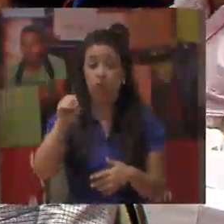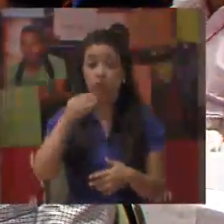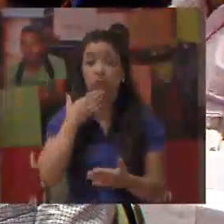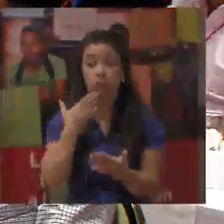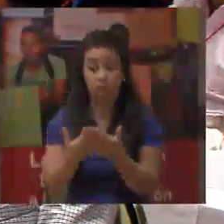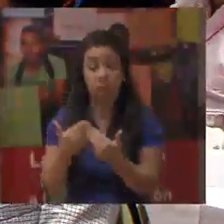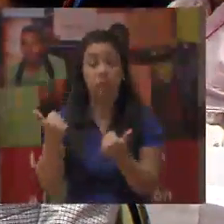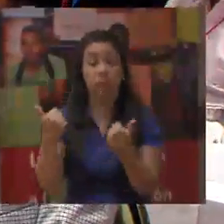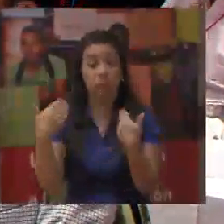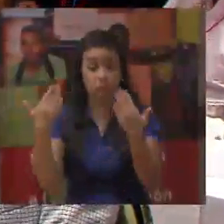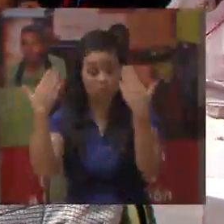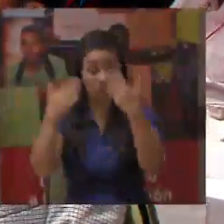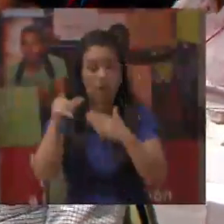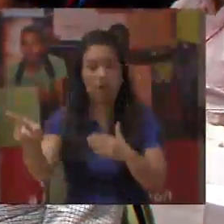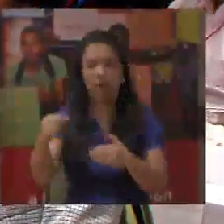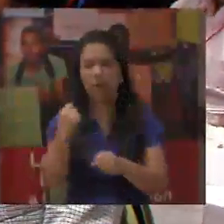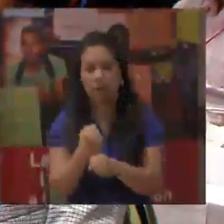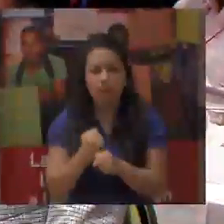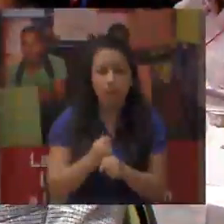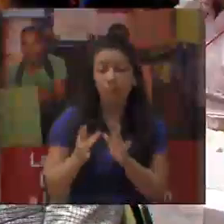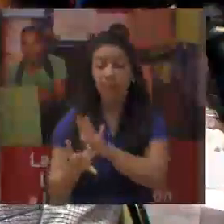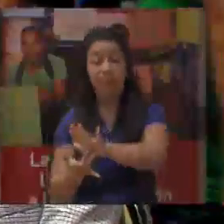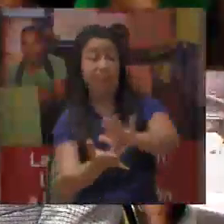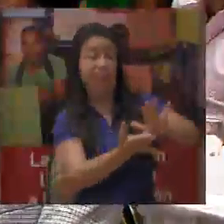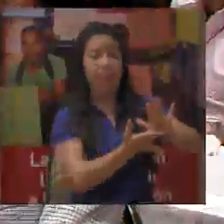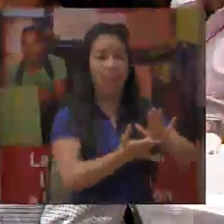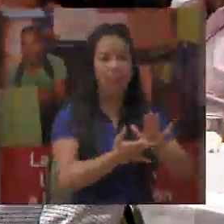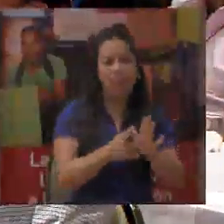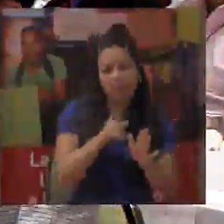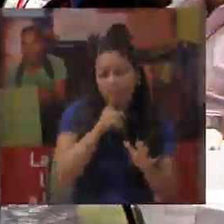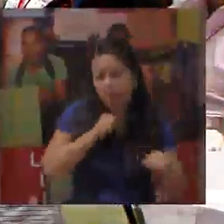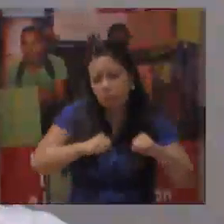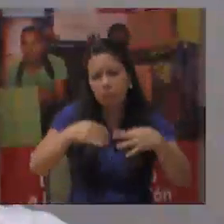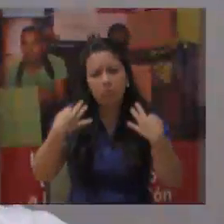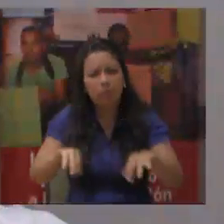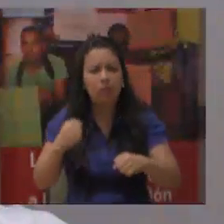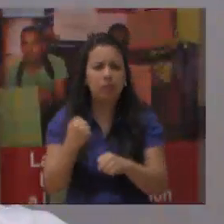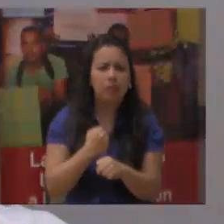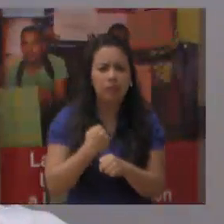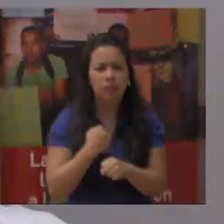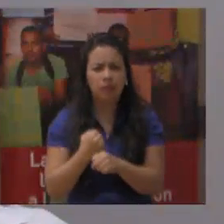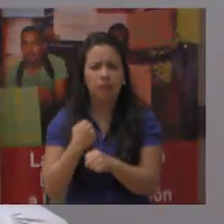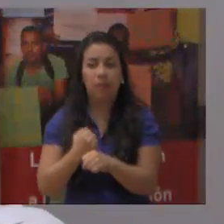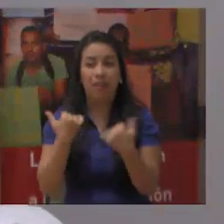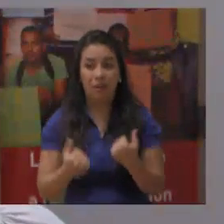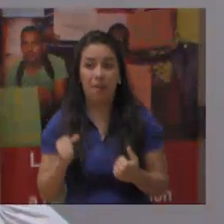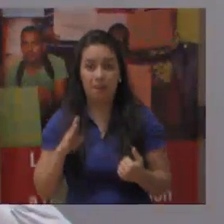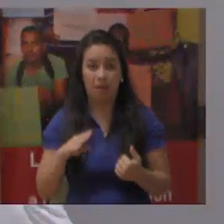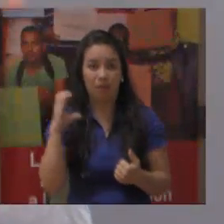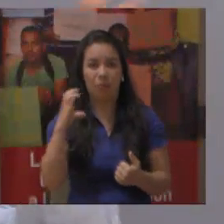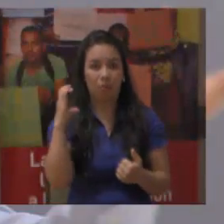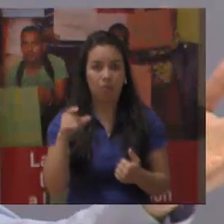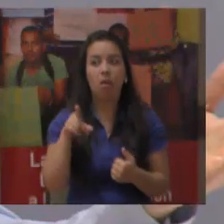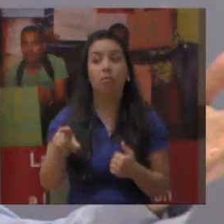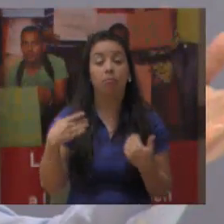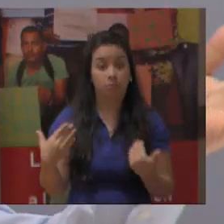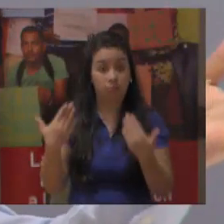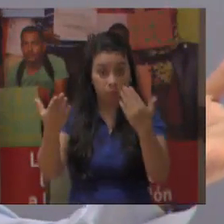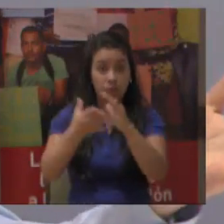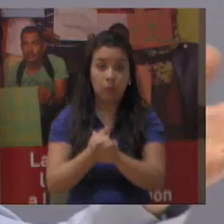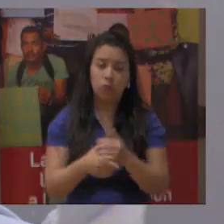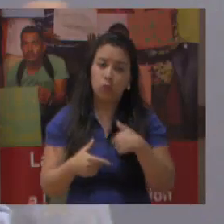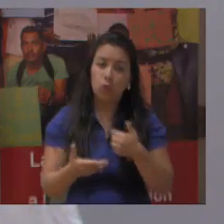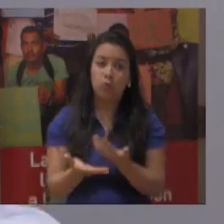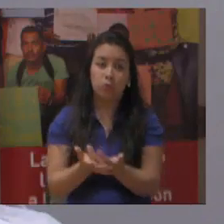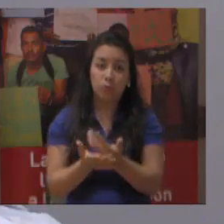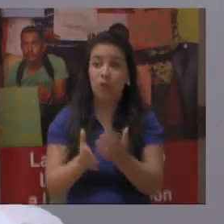que hay que hacer, porque eso es un trabajo silencioso, ya no es empleado de Bancolombia, entonces ya lo podemos decir. Entonces yo sí, pues, sugiero